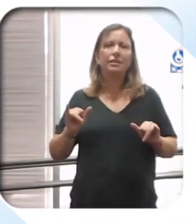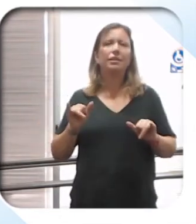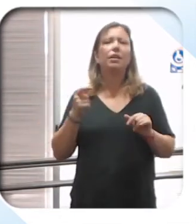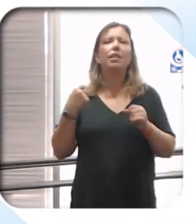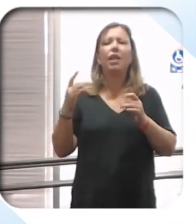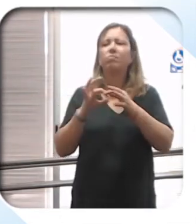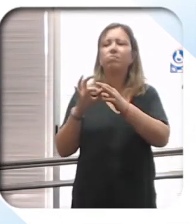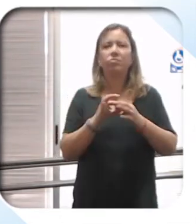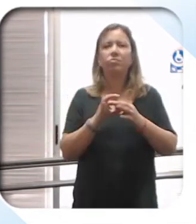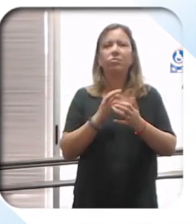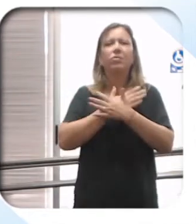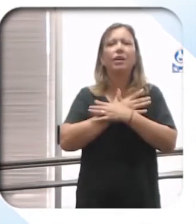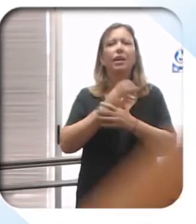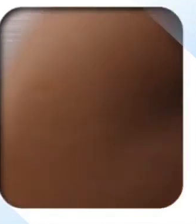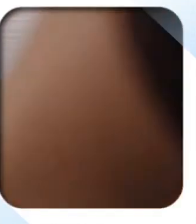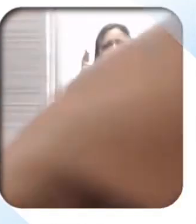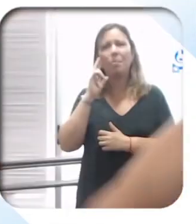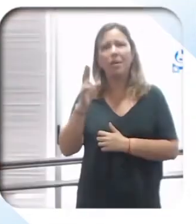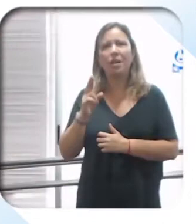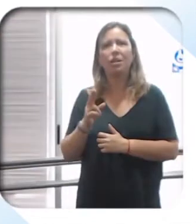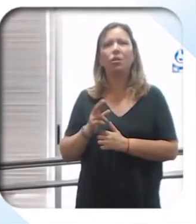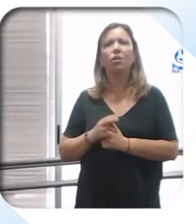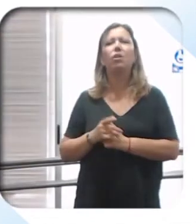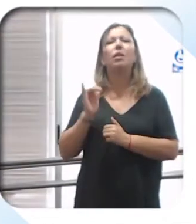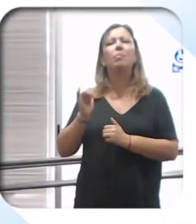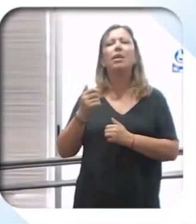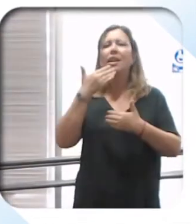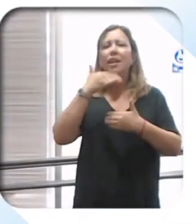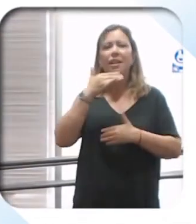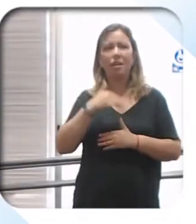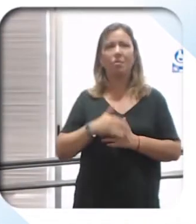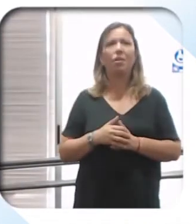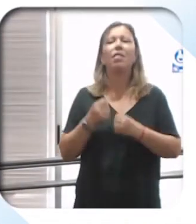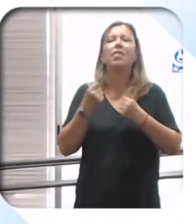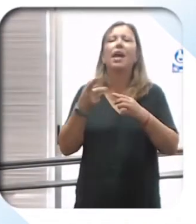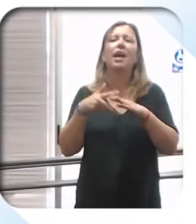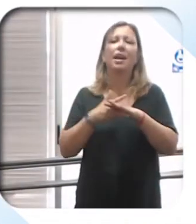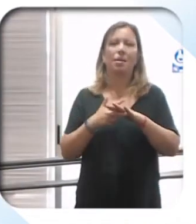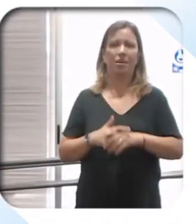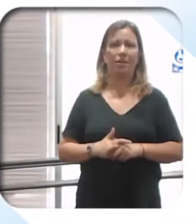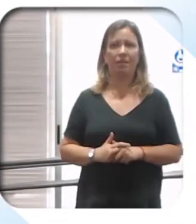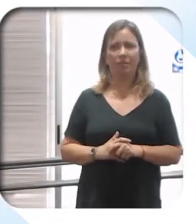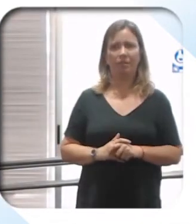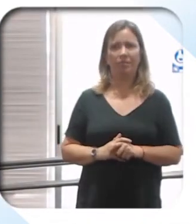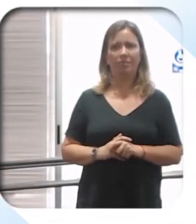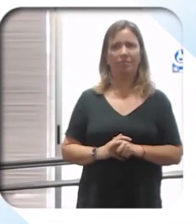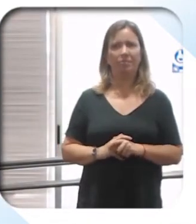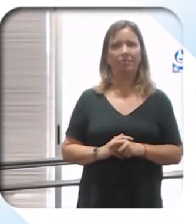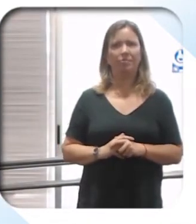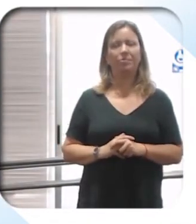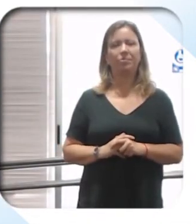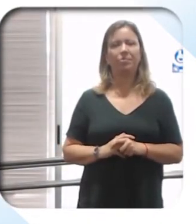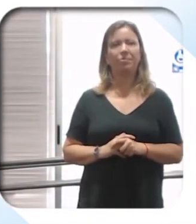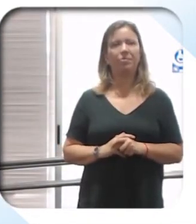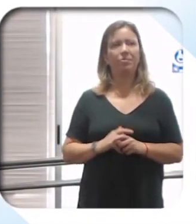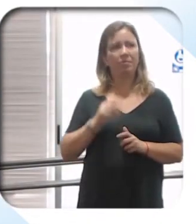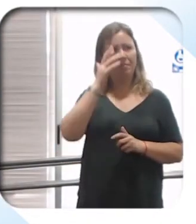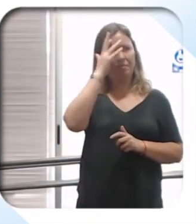vínculo afectivo de respeto y de entendimiento, pero debemos de dar las herramientas, ¿sí?